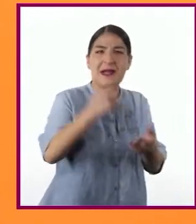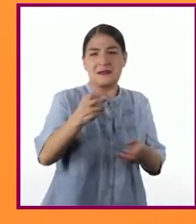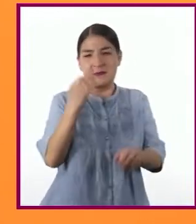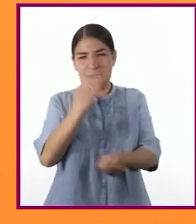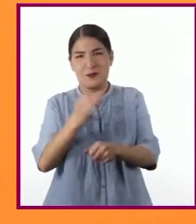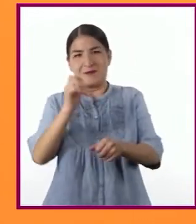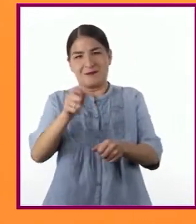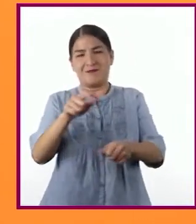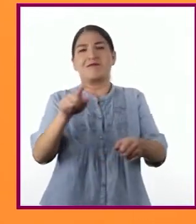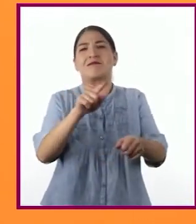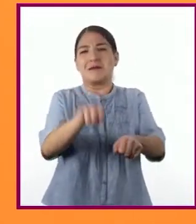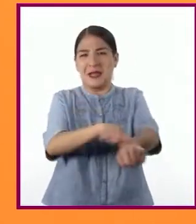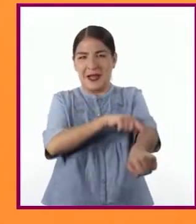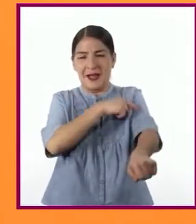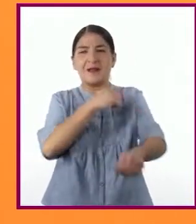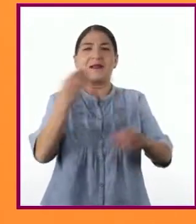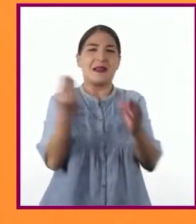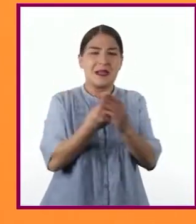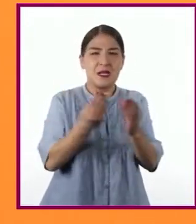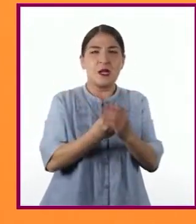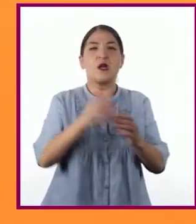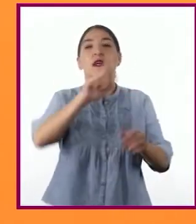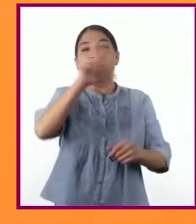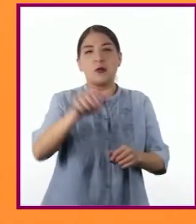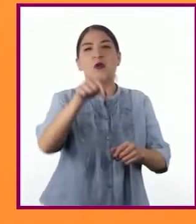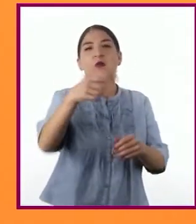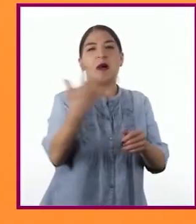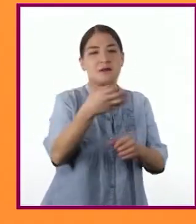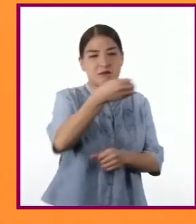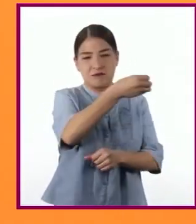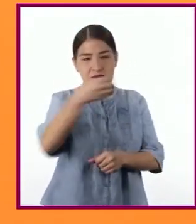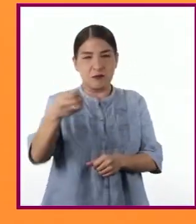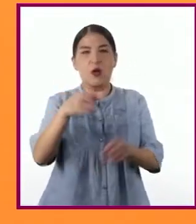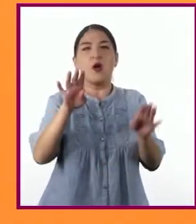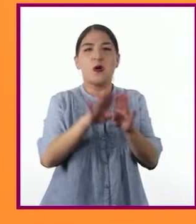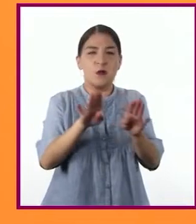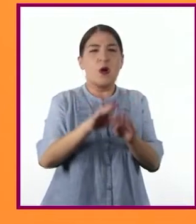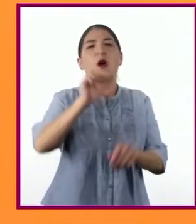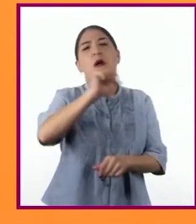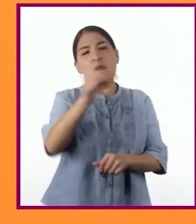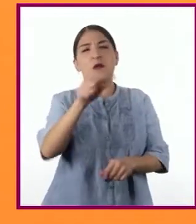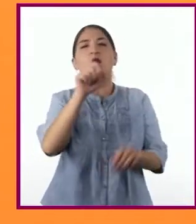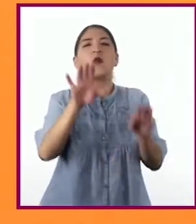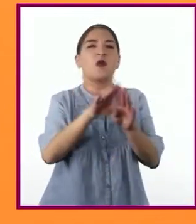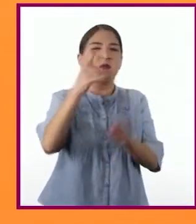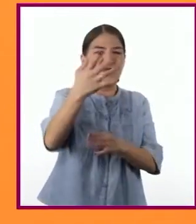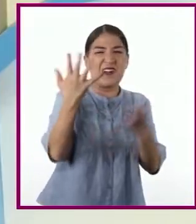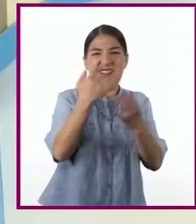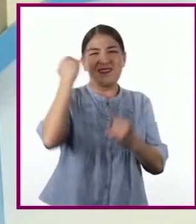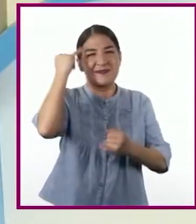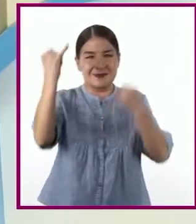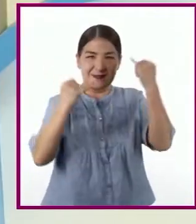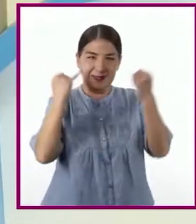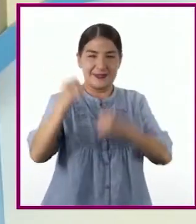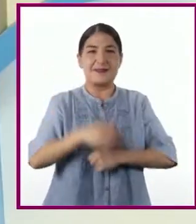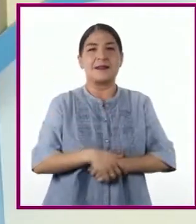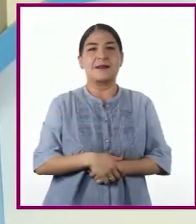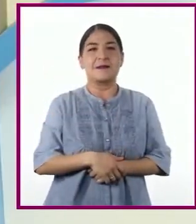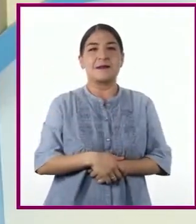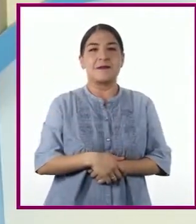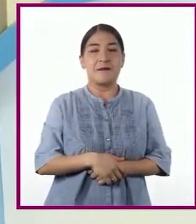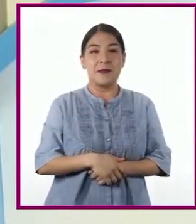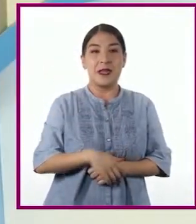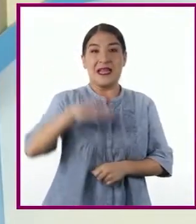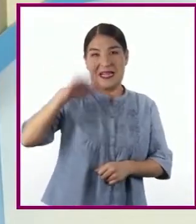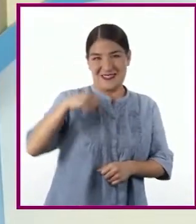Al final, pueden elaborar un organizador gráfico u otro recurso donde plasmen sus ideas. Ahora, en función